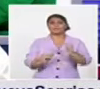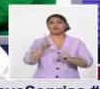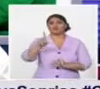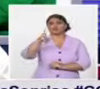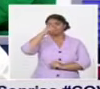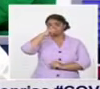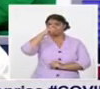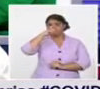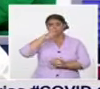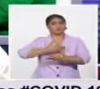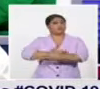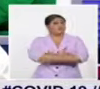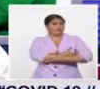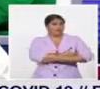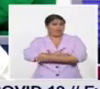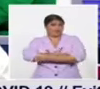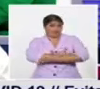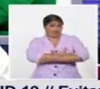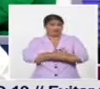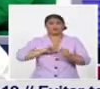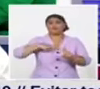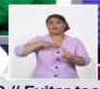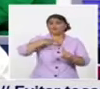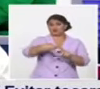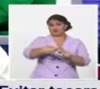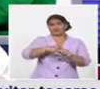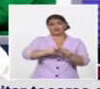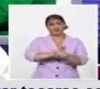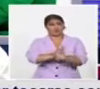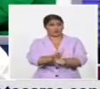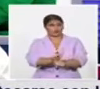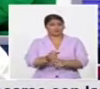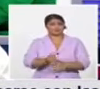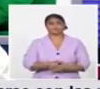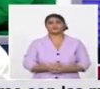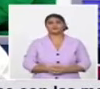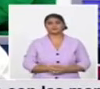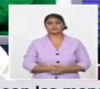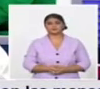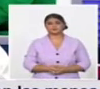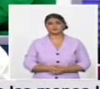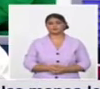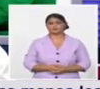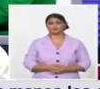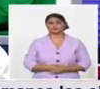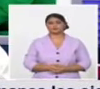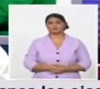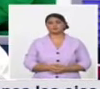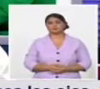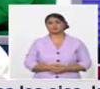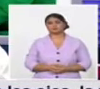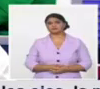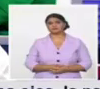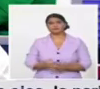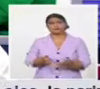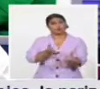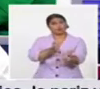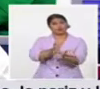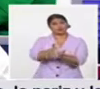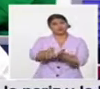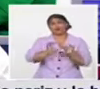sido confirmados con COVID-19 en nuestro país. Se mantienen reportados de grave